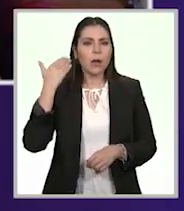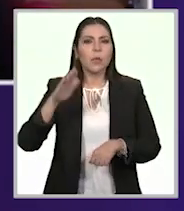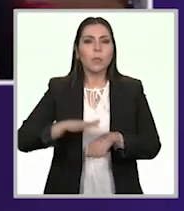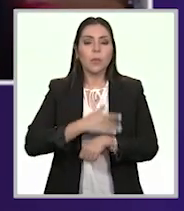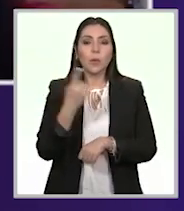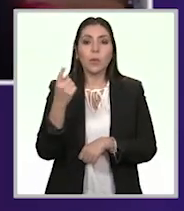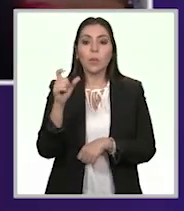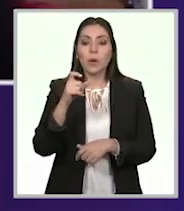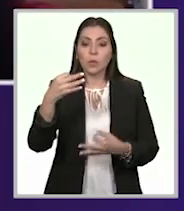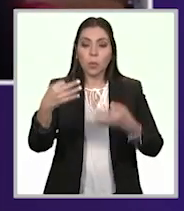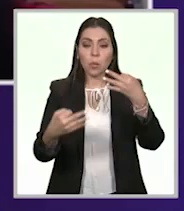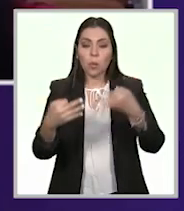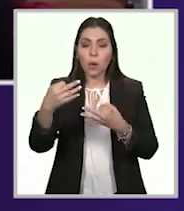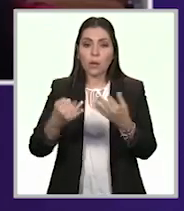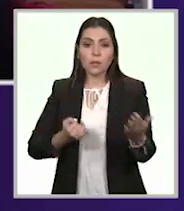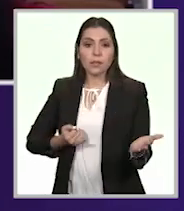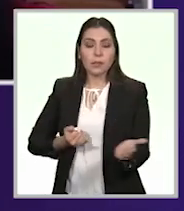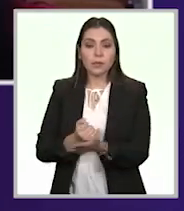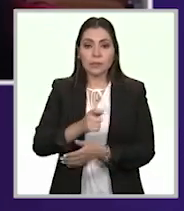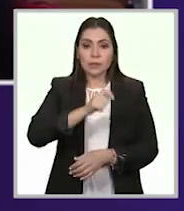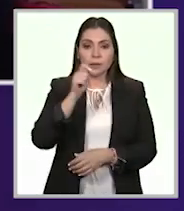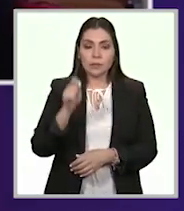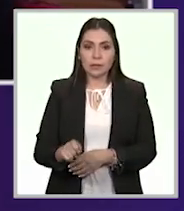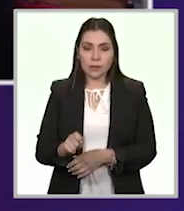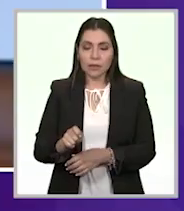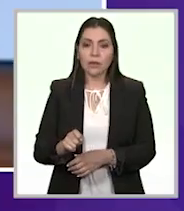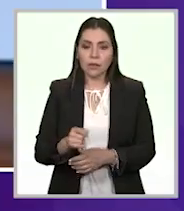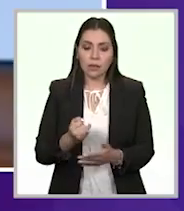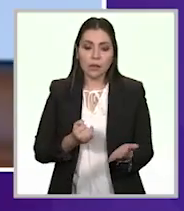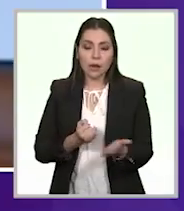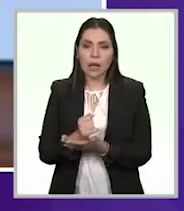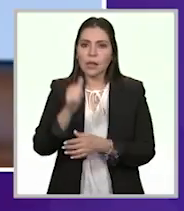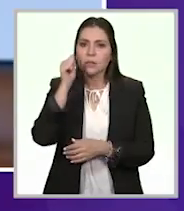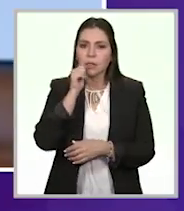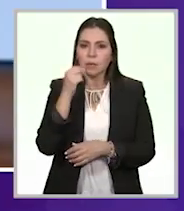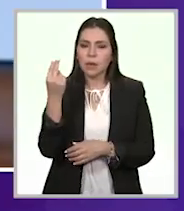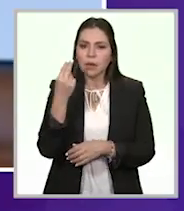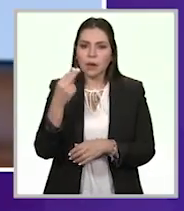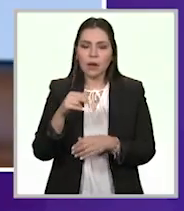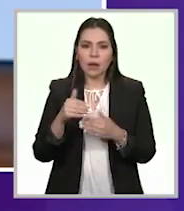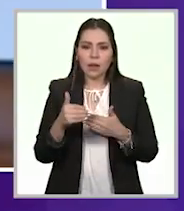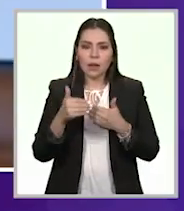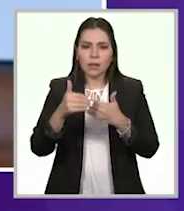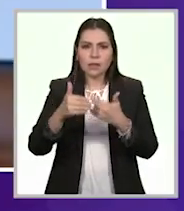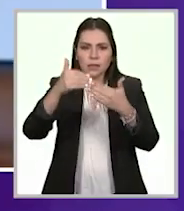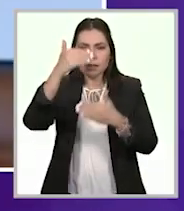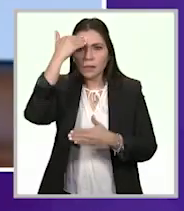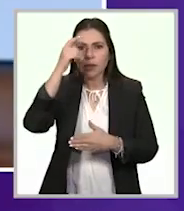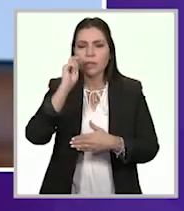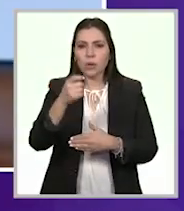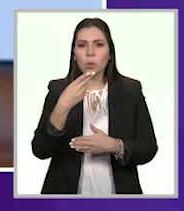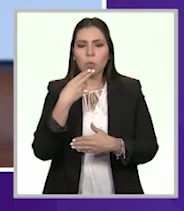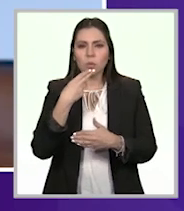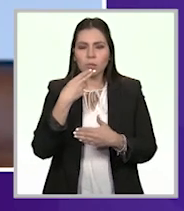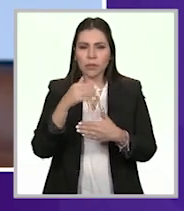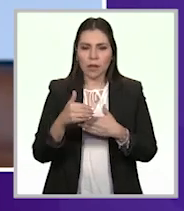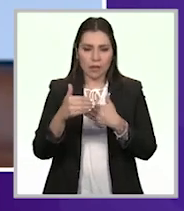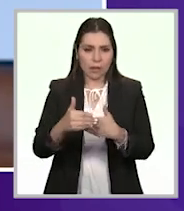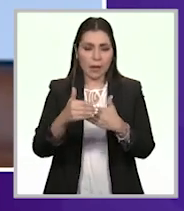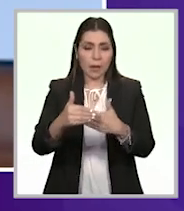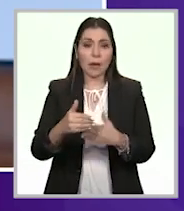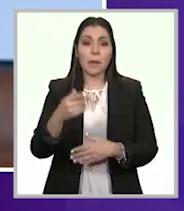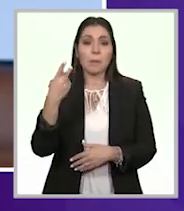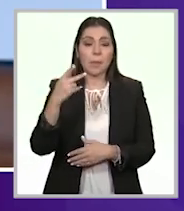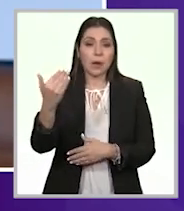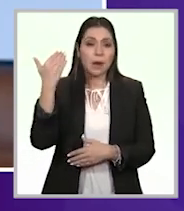de seguir las resoluciones de los tribunales superiores y, por supuesto, de la Suprema Corte de Justicia de la Nación. Pero a partir